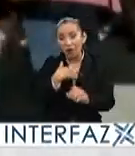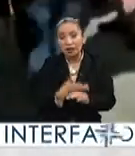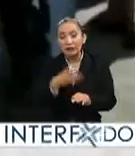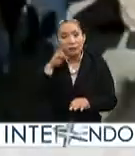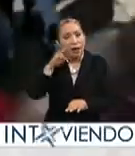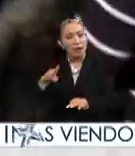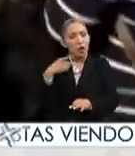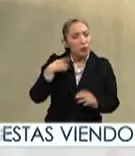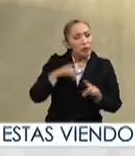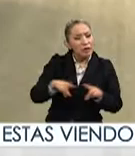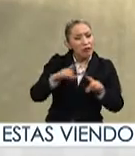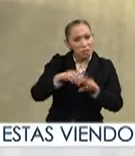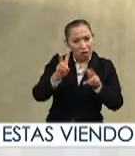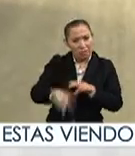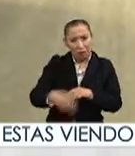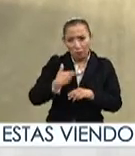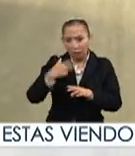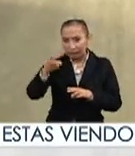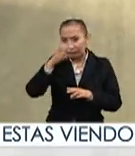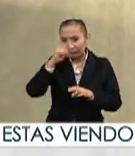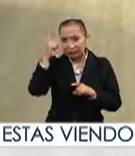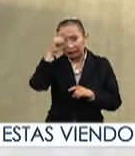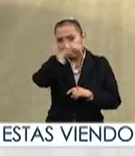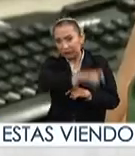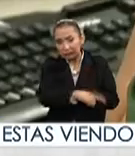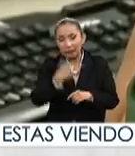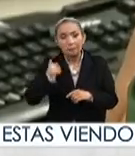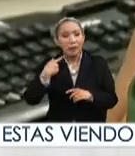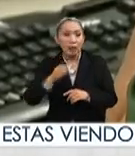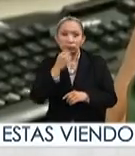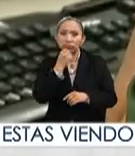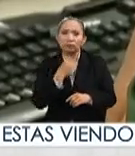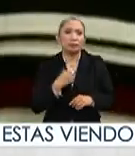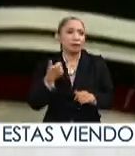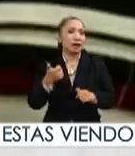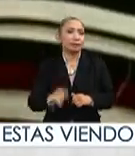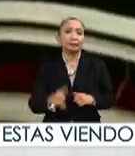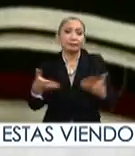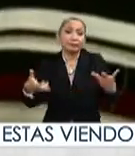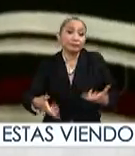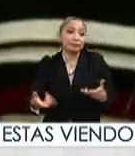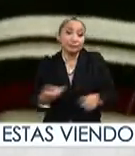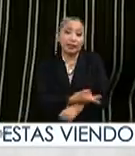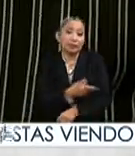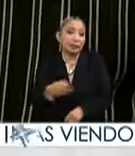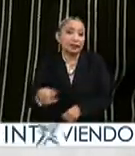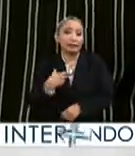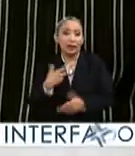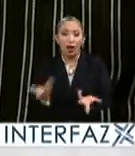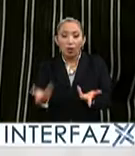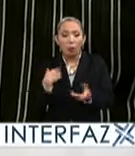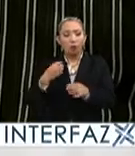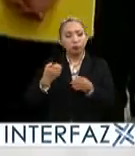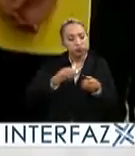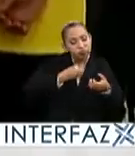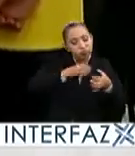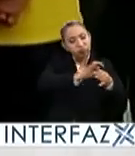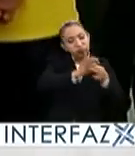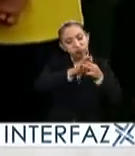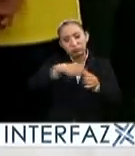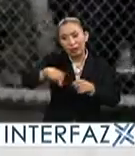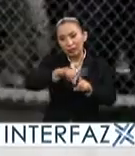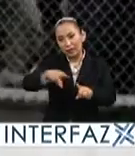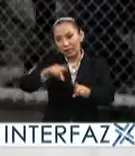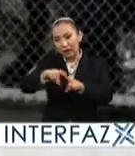estamos viviendo una serie de realidades muy duras de asimilar, pero también que se tienen que enfrentar de forma coordinada por